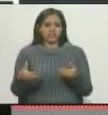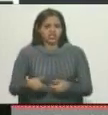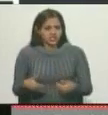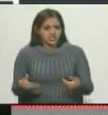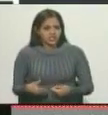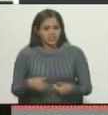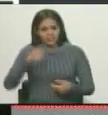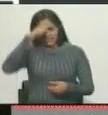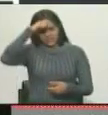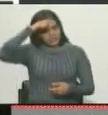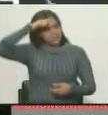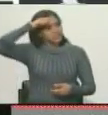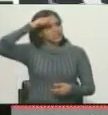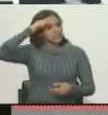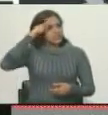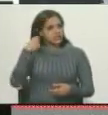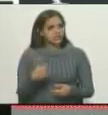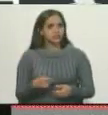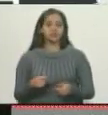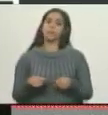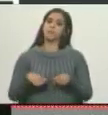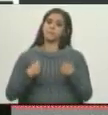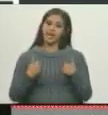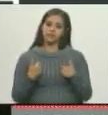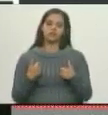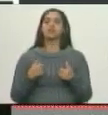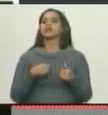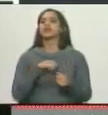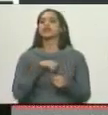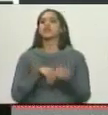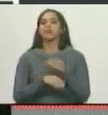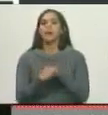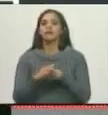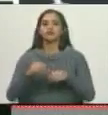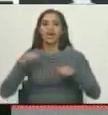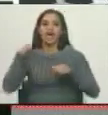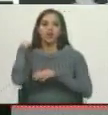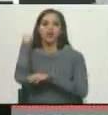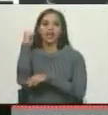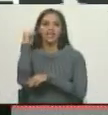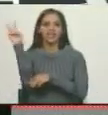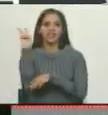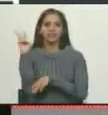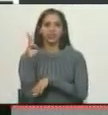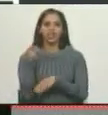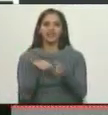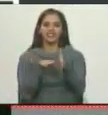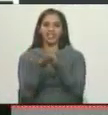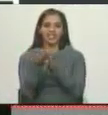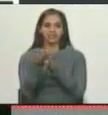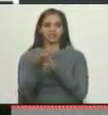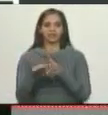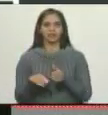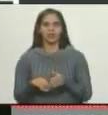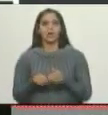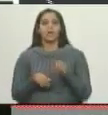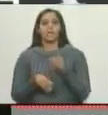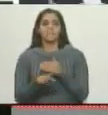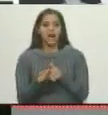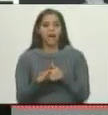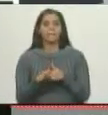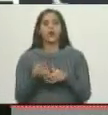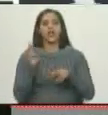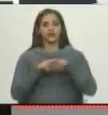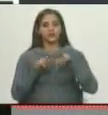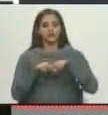sacrificio, aunque cueste más esfuerzo, lo vamos a lograr y Venezuela va a salir adelante. Vamos a la construcción